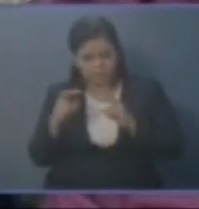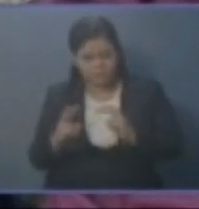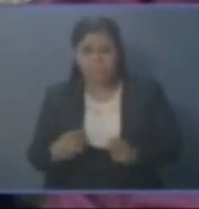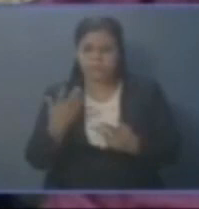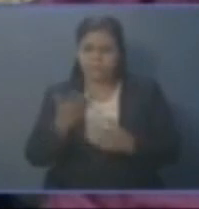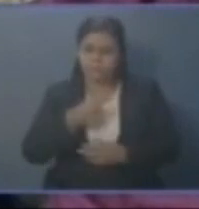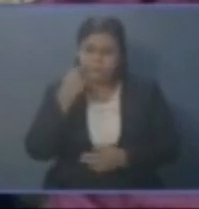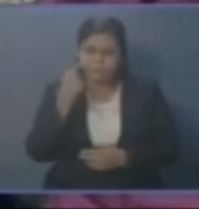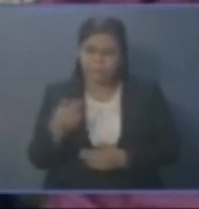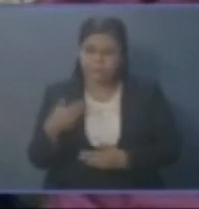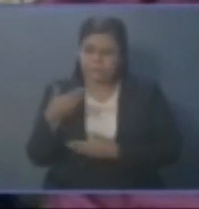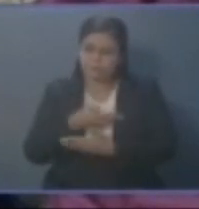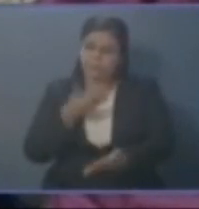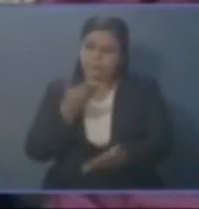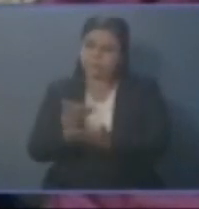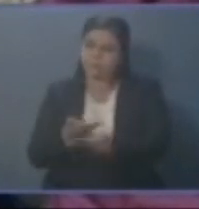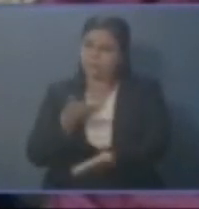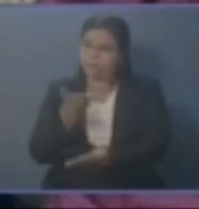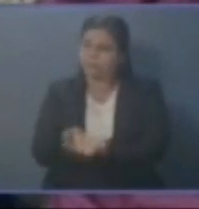darles nuestro aporte, porque